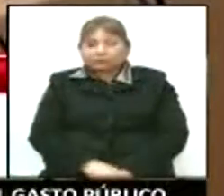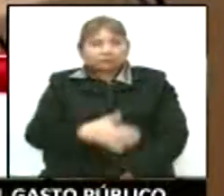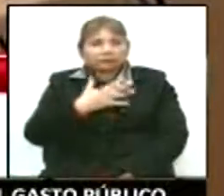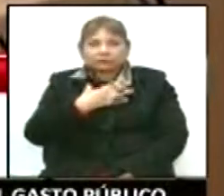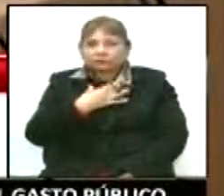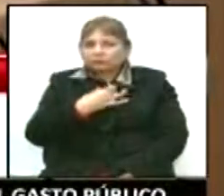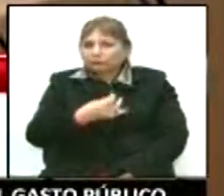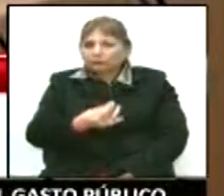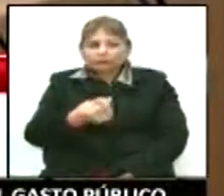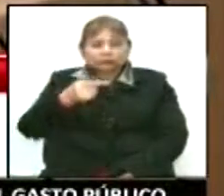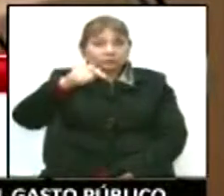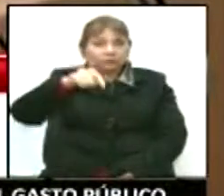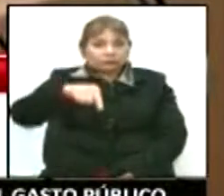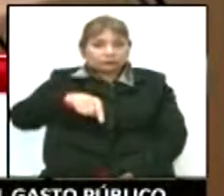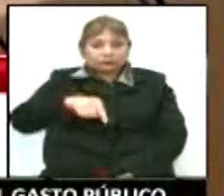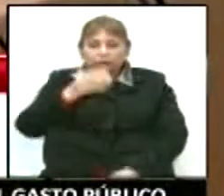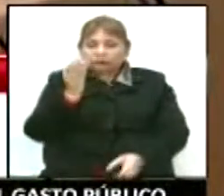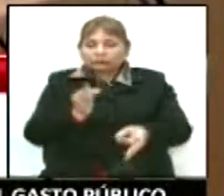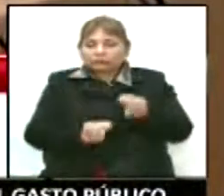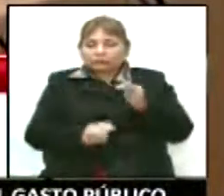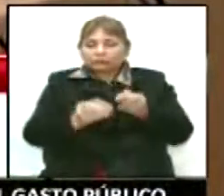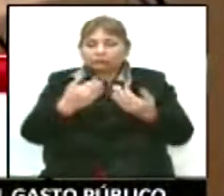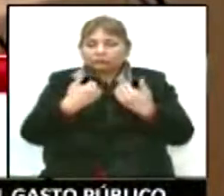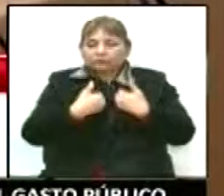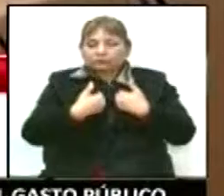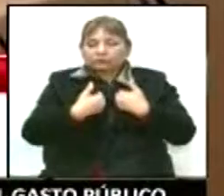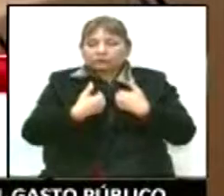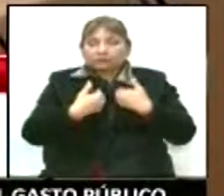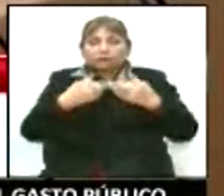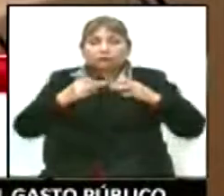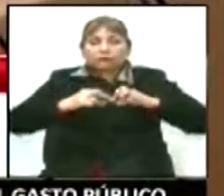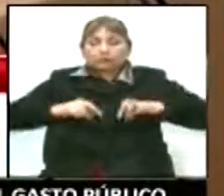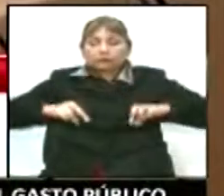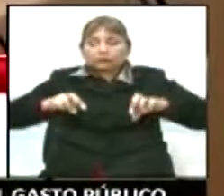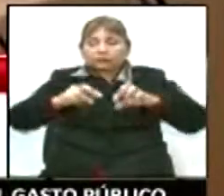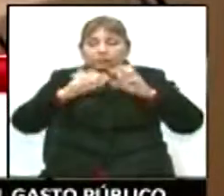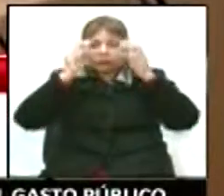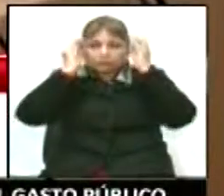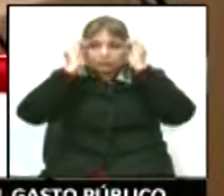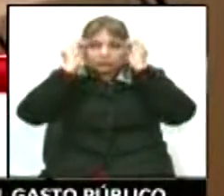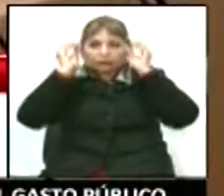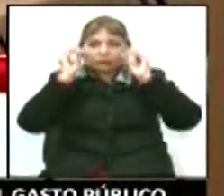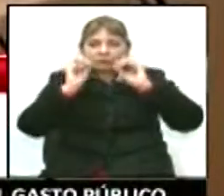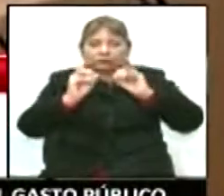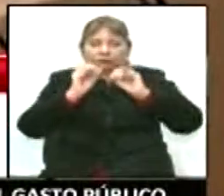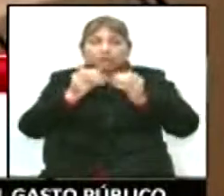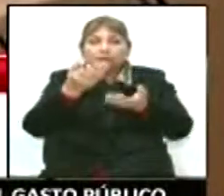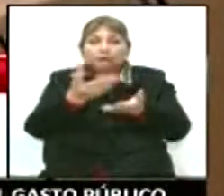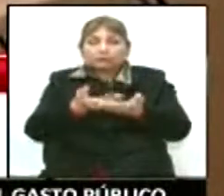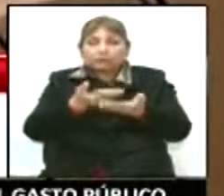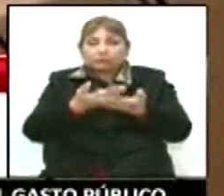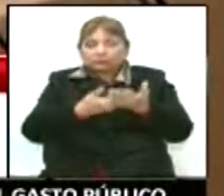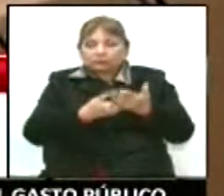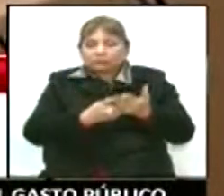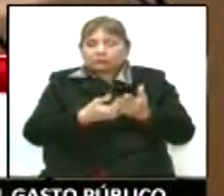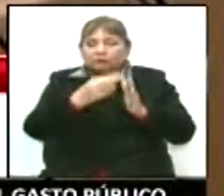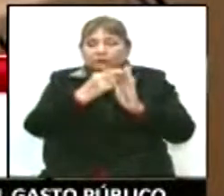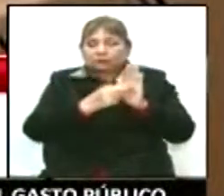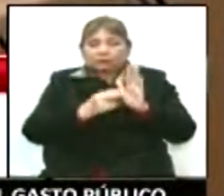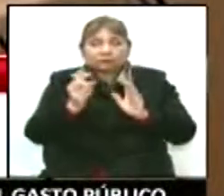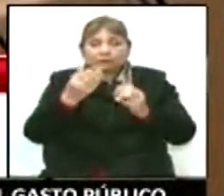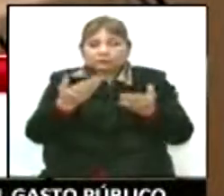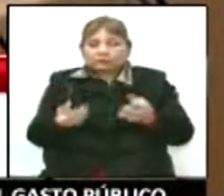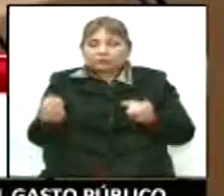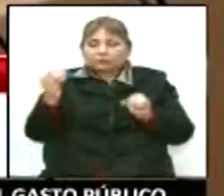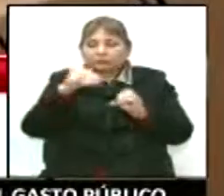gusta lo que dictamina la Comisión de Justicia, usted tendrá en el Pleno la oportunidad de plantear las propuestas que no hayan